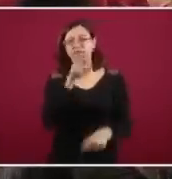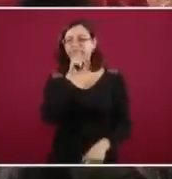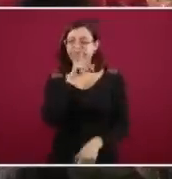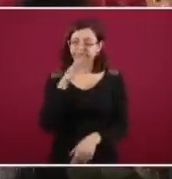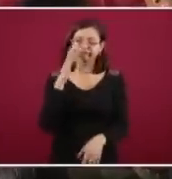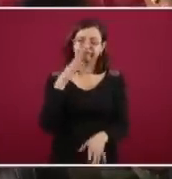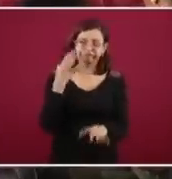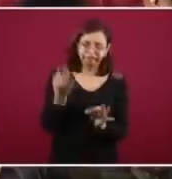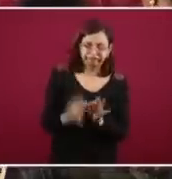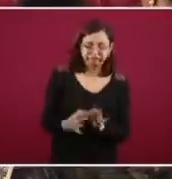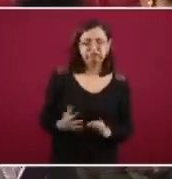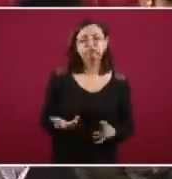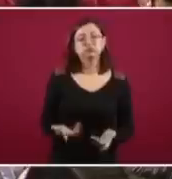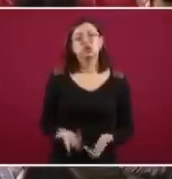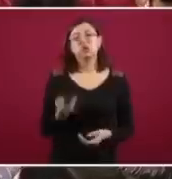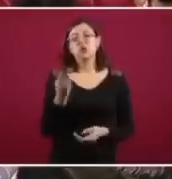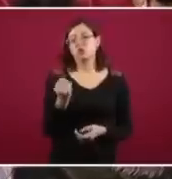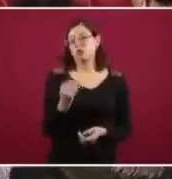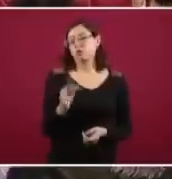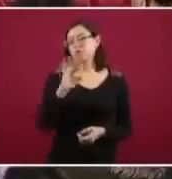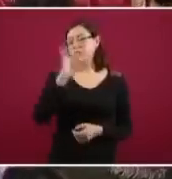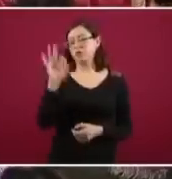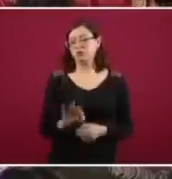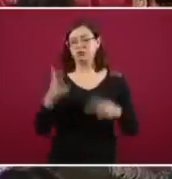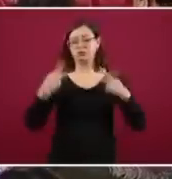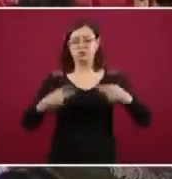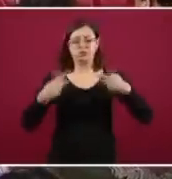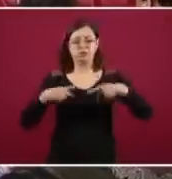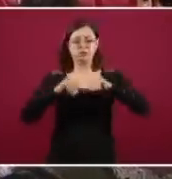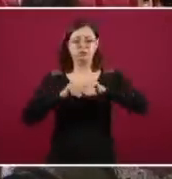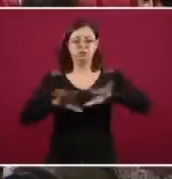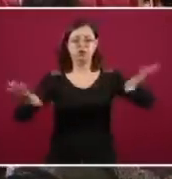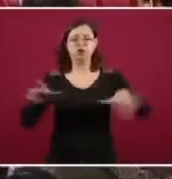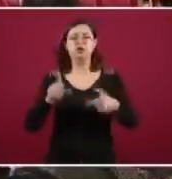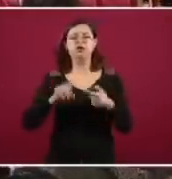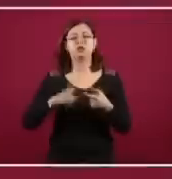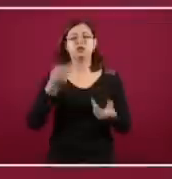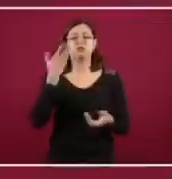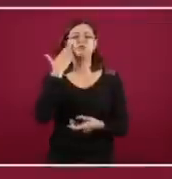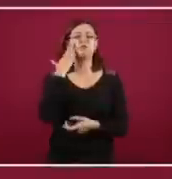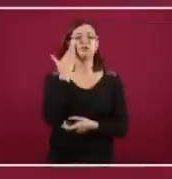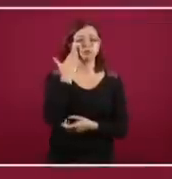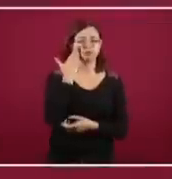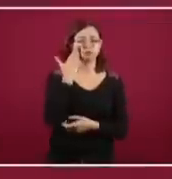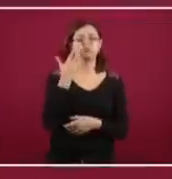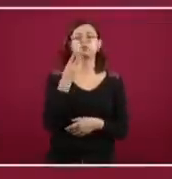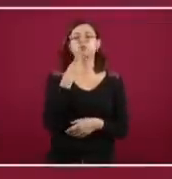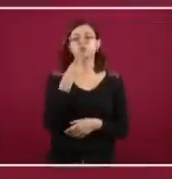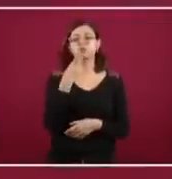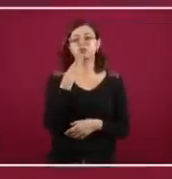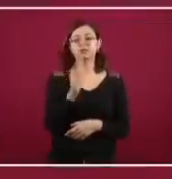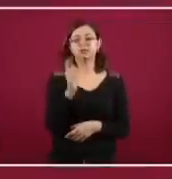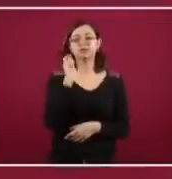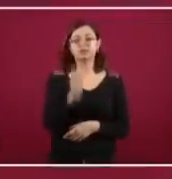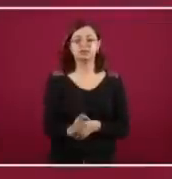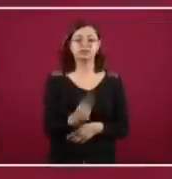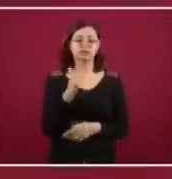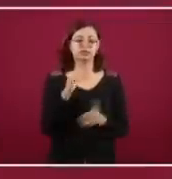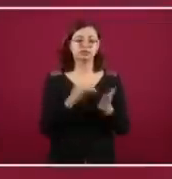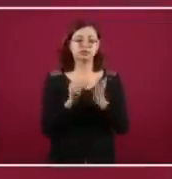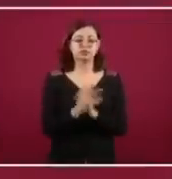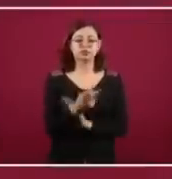Esta campaña alcanzó al 9% de los mexicanos que tienen Facebook, lo que significa que